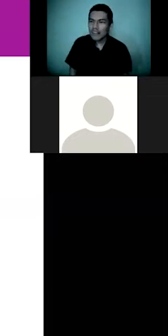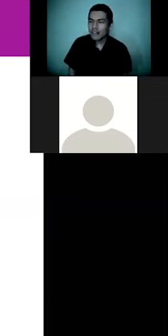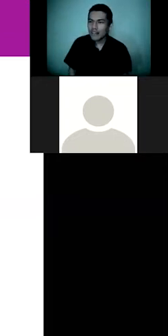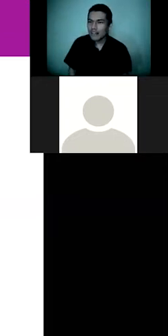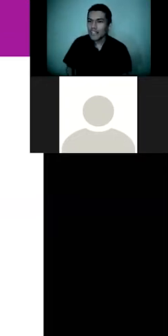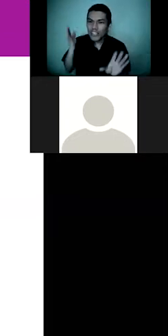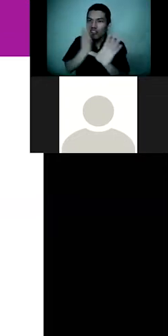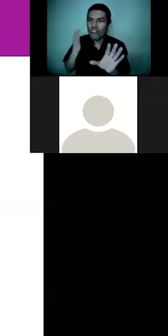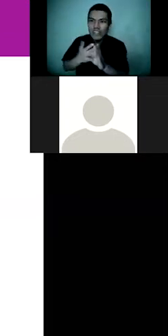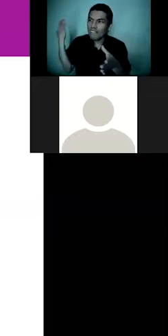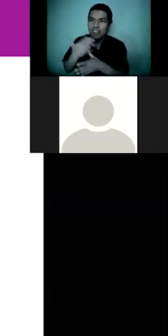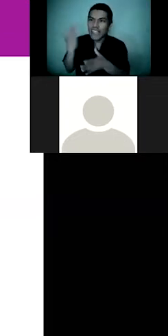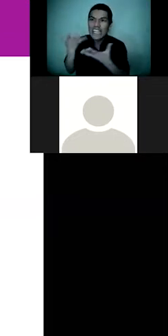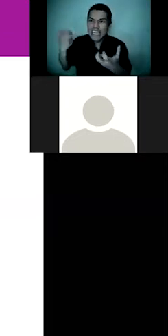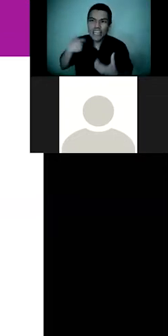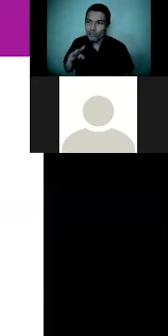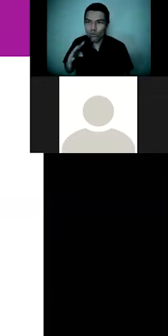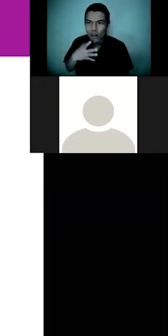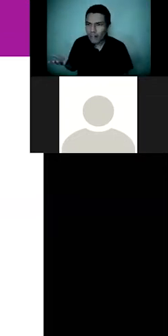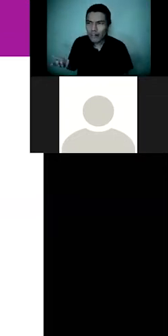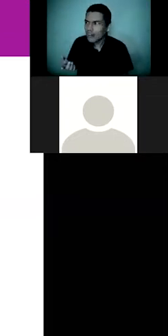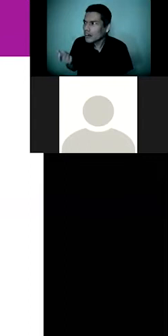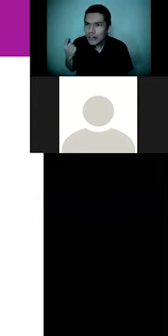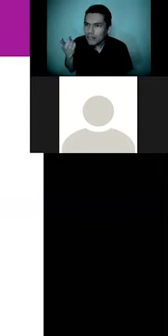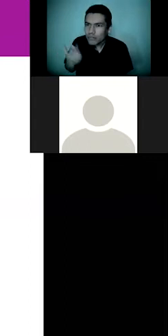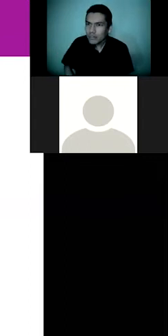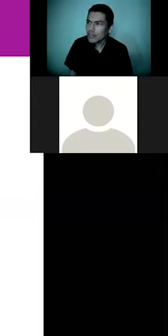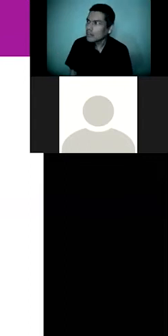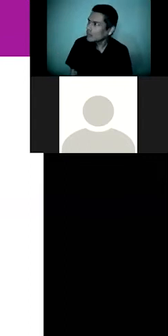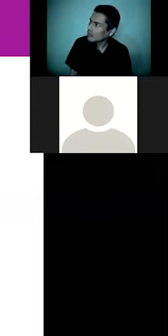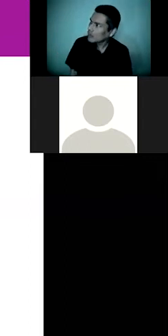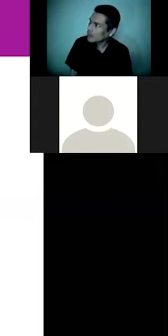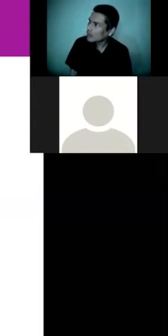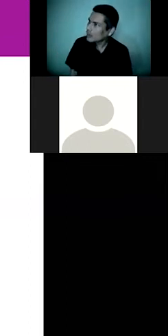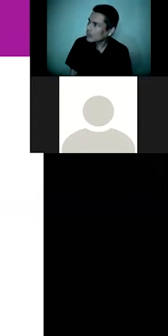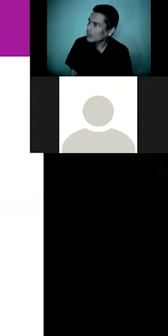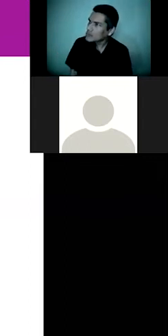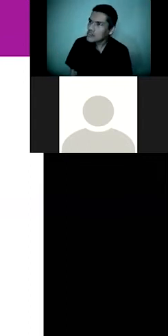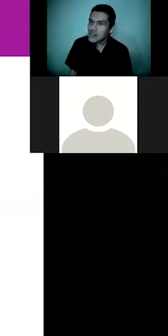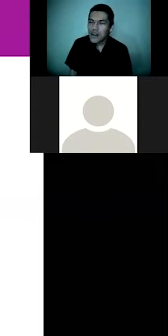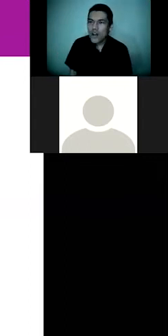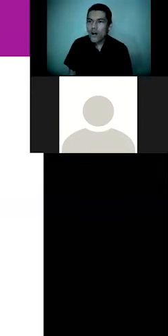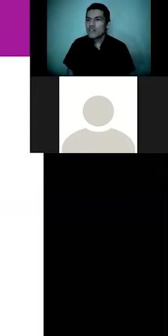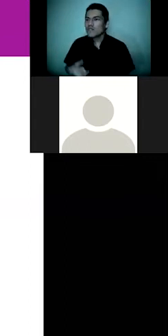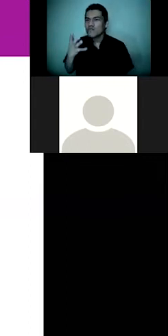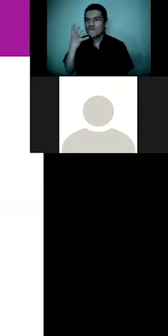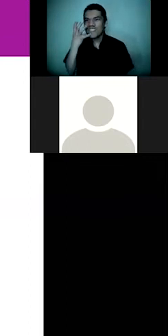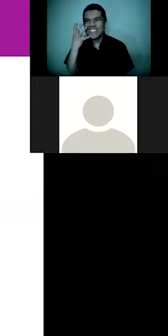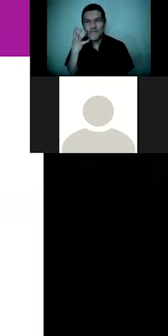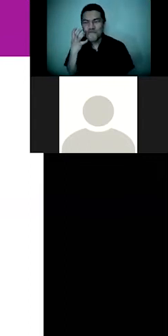No me respetaba, a mí está equivocada. La psicóloga estaba fastidiando, me estaba faltando el respeto.